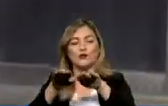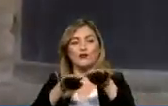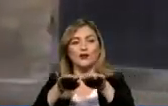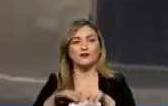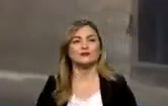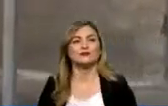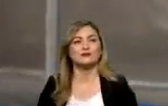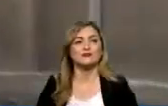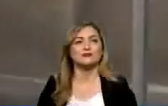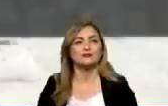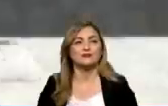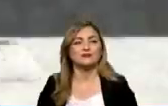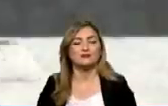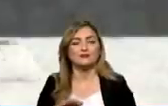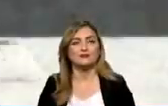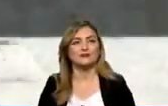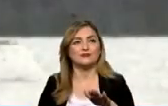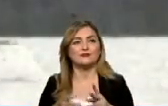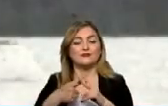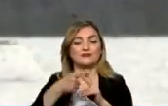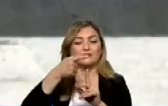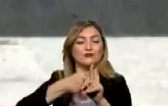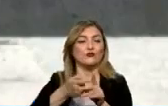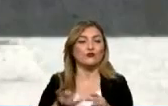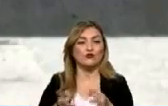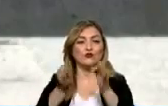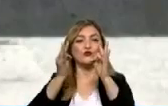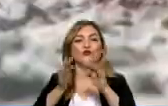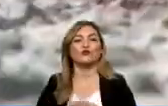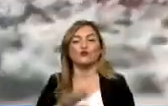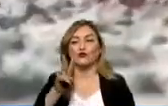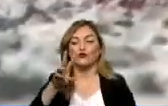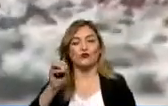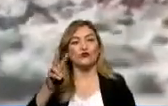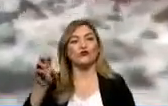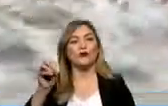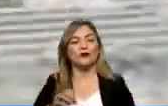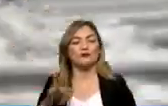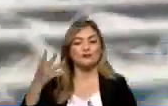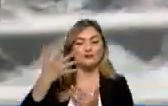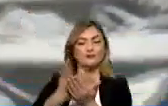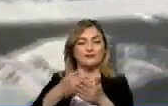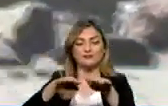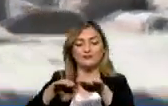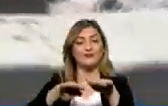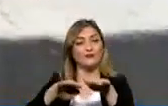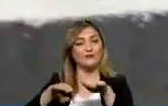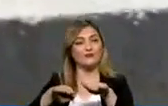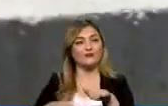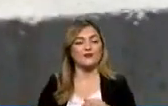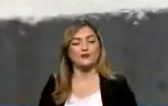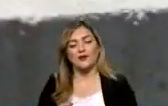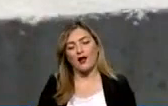esta aventura a pie y misión el mes de febrero de este año 2020 a su llegada a la ciudad de ibarra después de recorrer